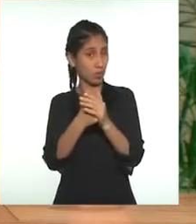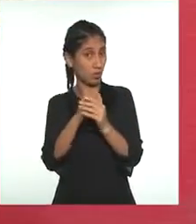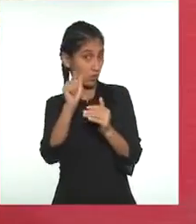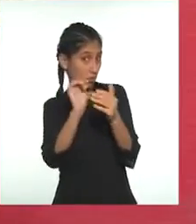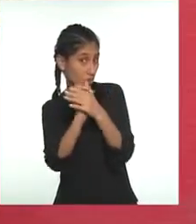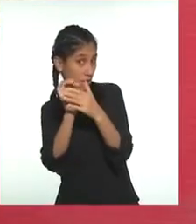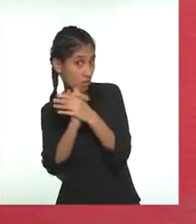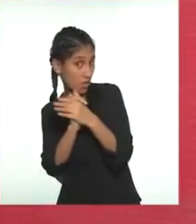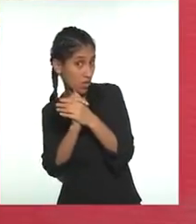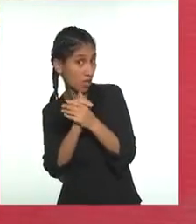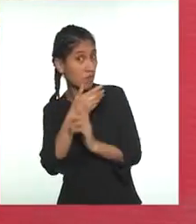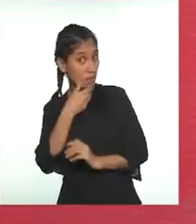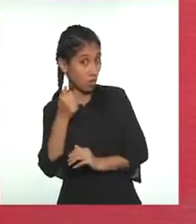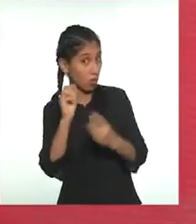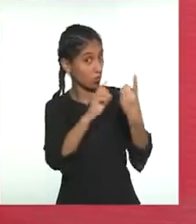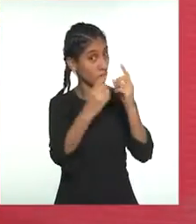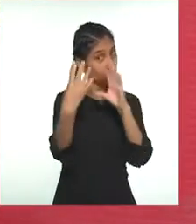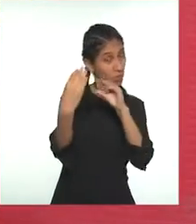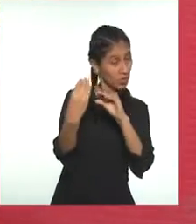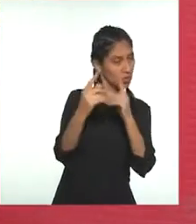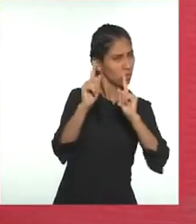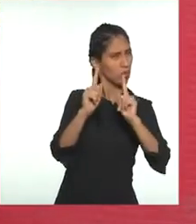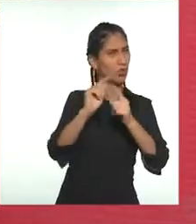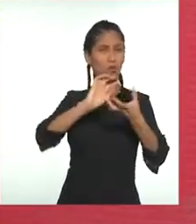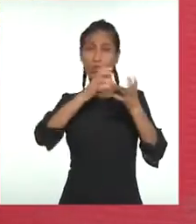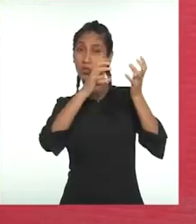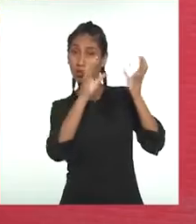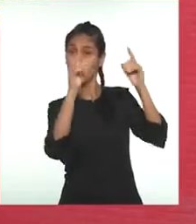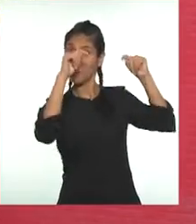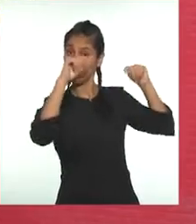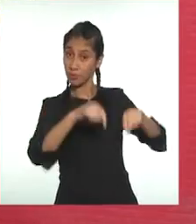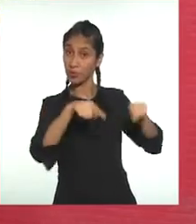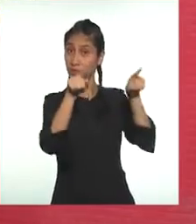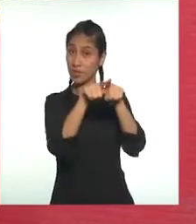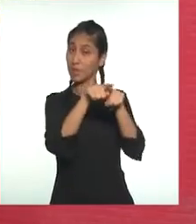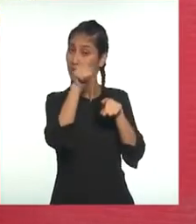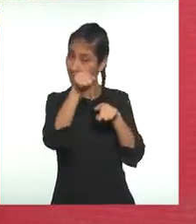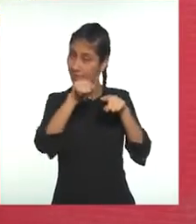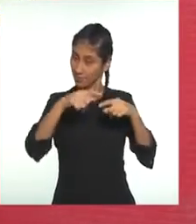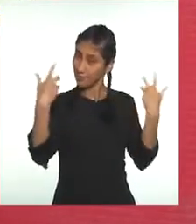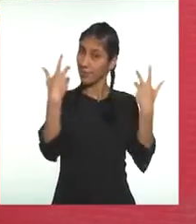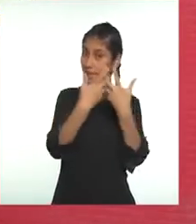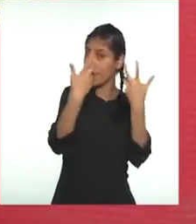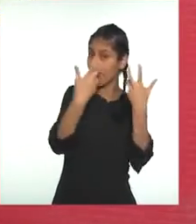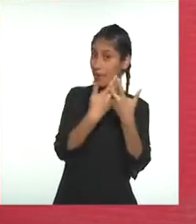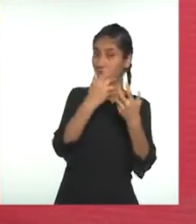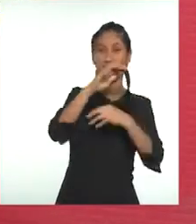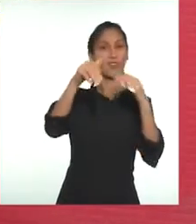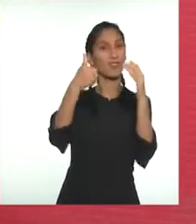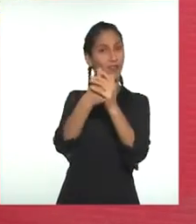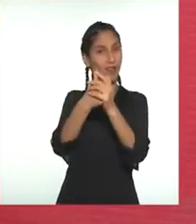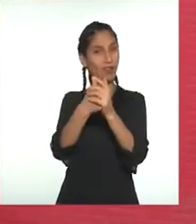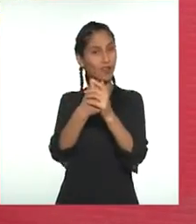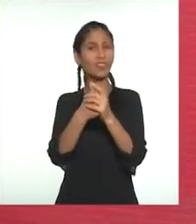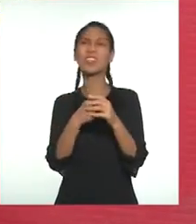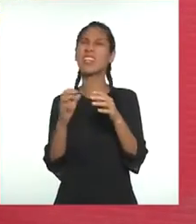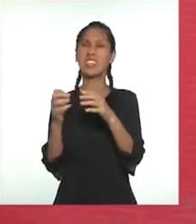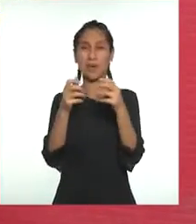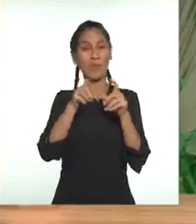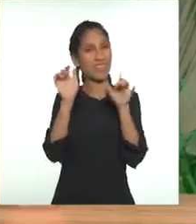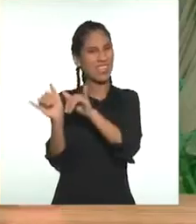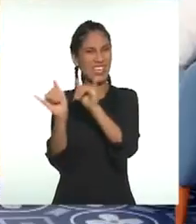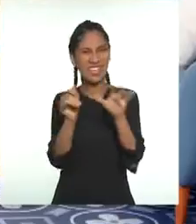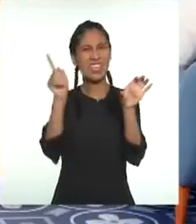amiga? No. Los cambios que me atañen directamente a mí también te competen a ti. Estamos todas y todos en el mismo